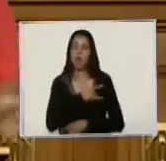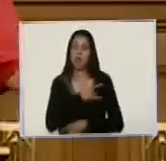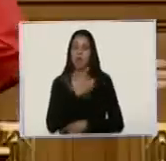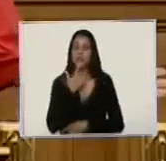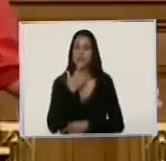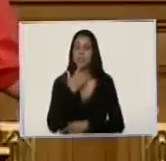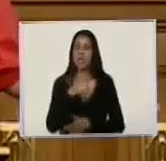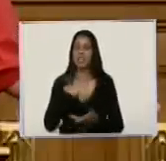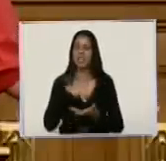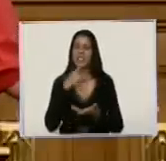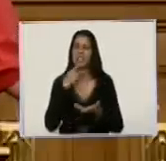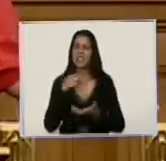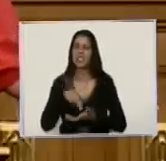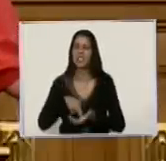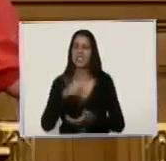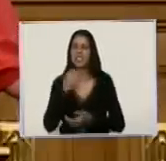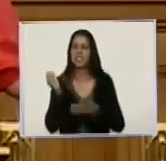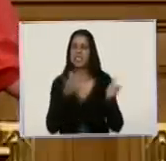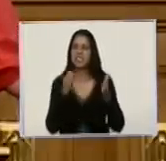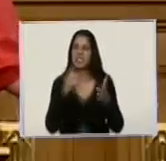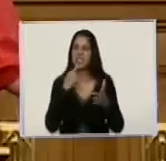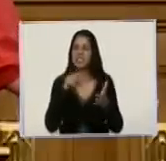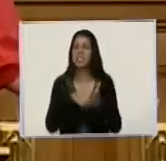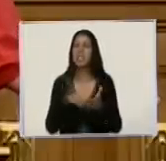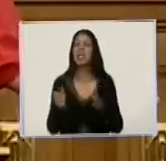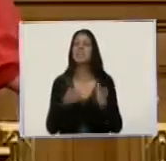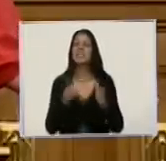¿Y quién creó la Universidad de Chicago?